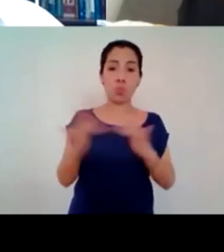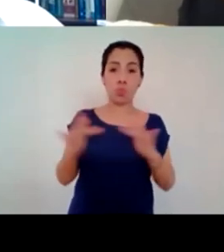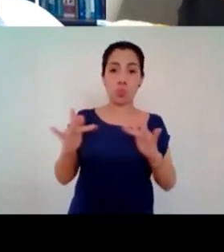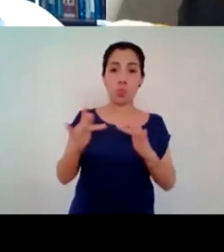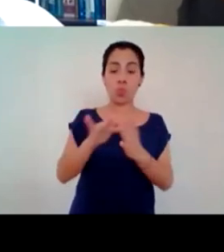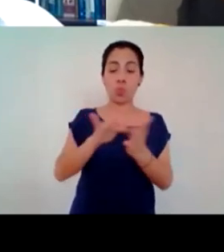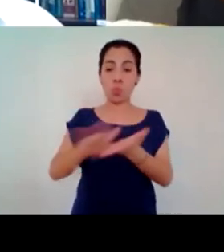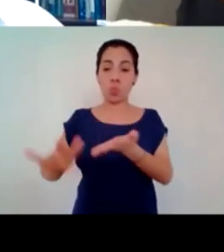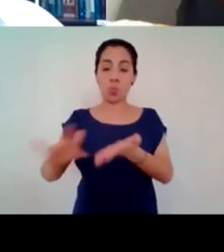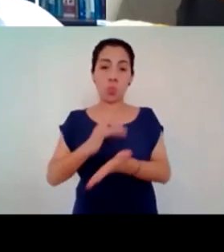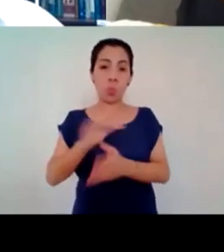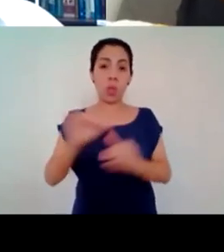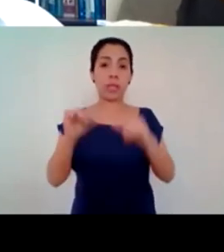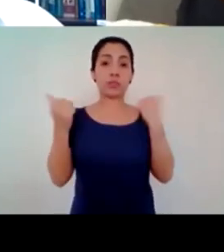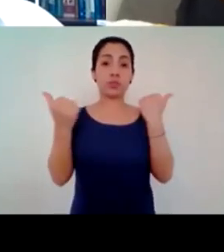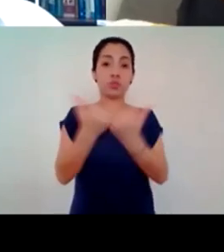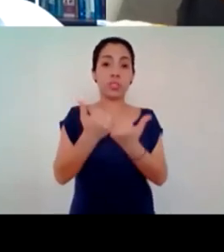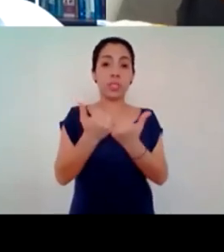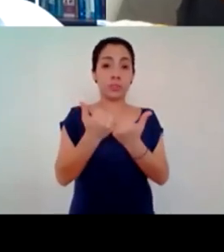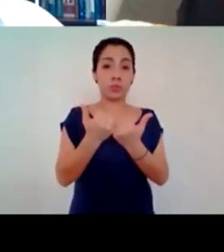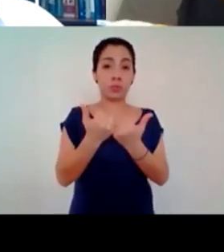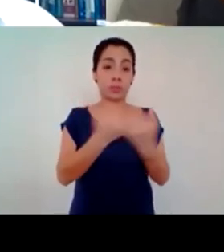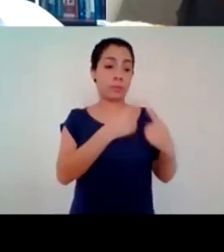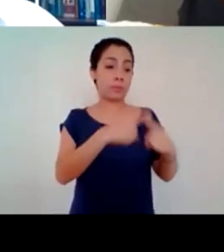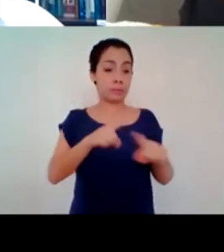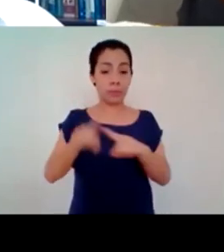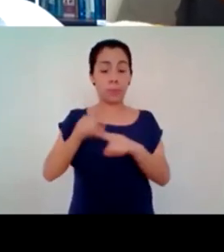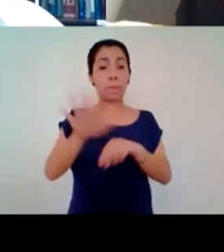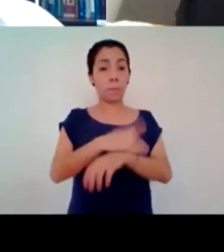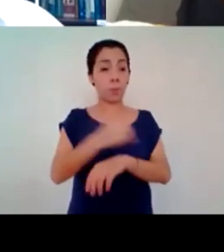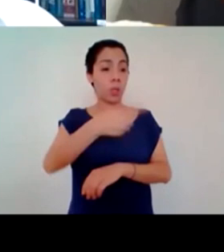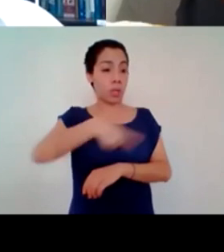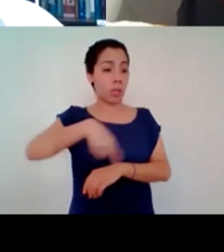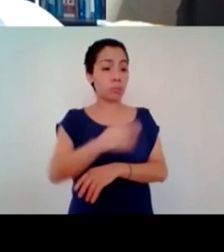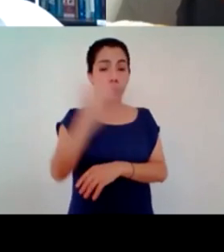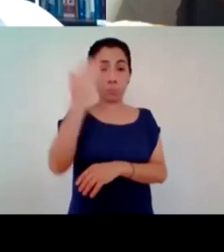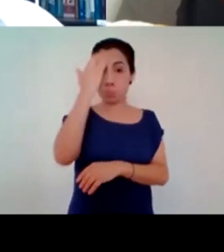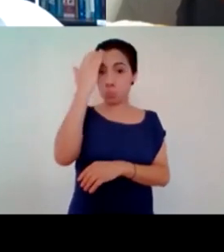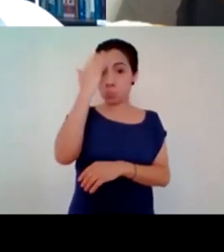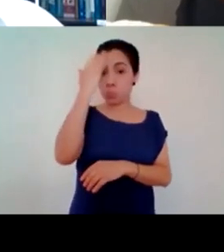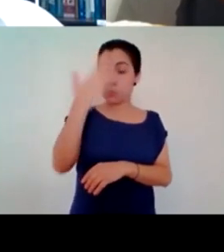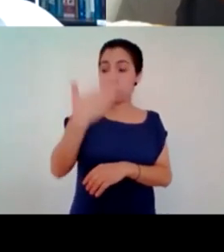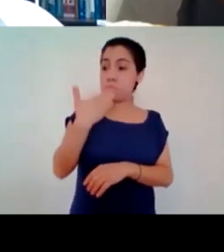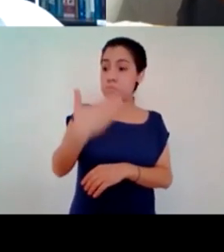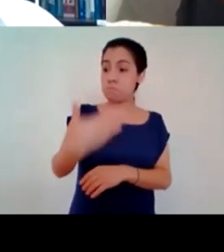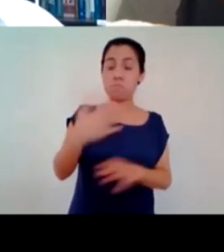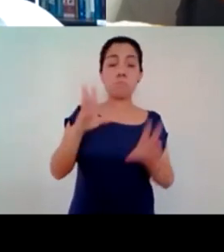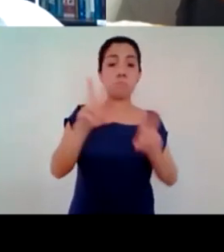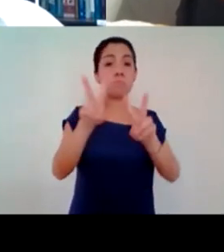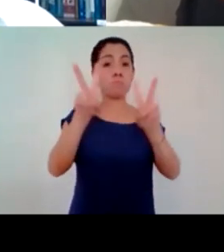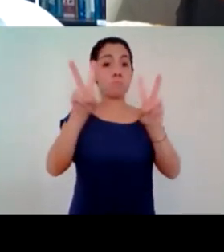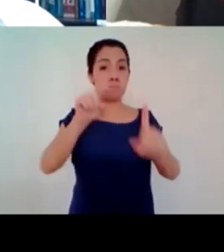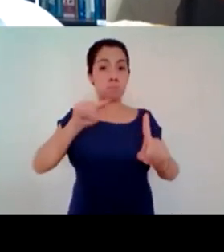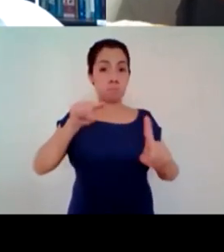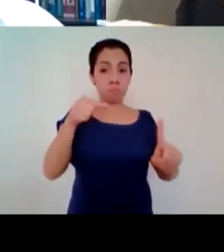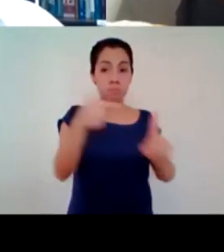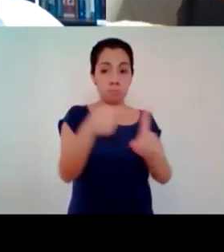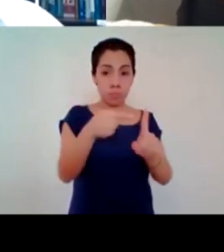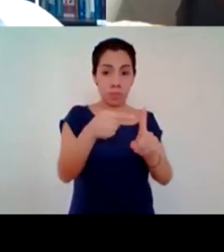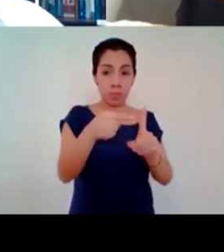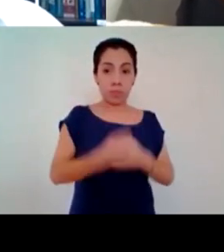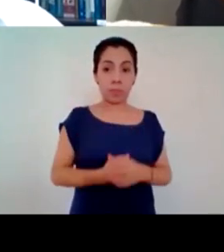óptica muy pragmática, muy clara de lo que está sucediendo en el terreno, en el área de cada una de ellas. Y bueno,